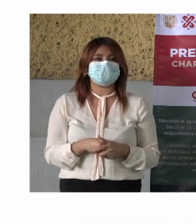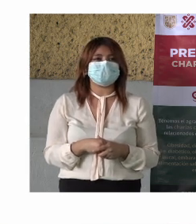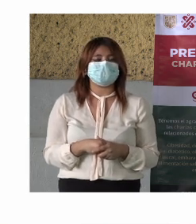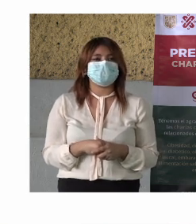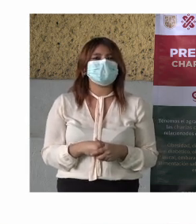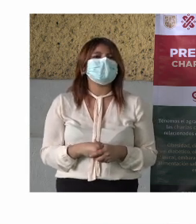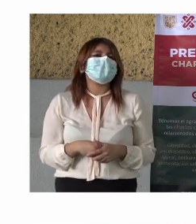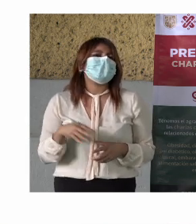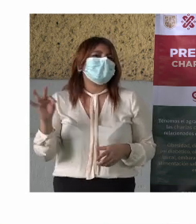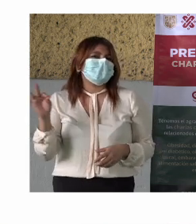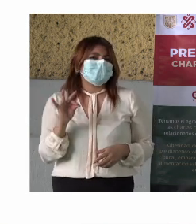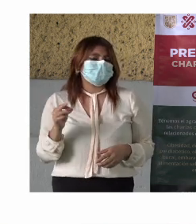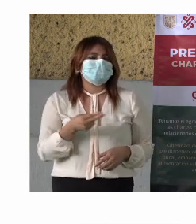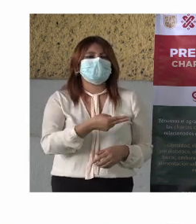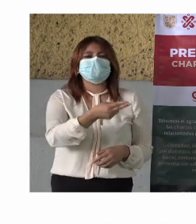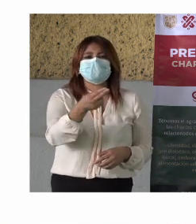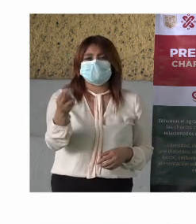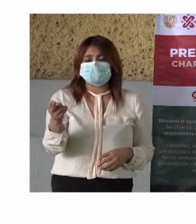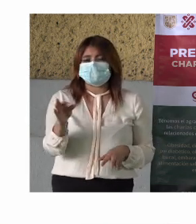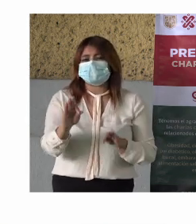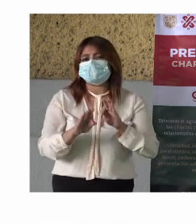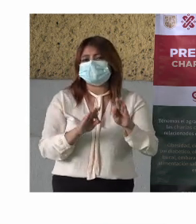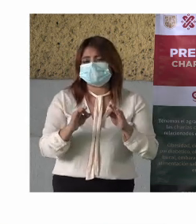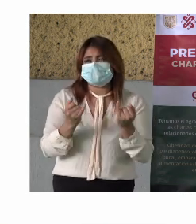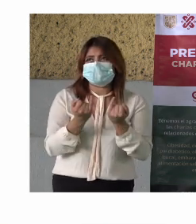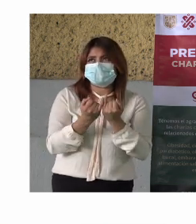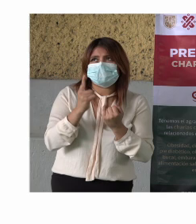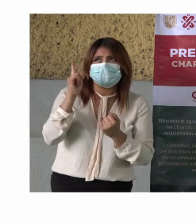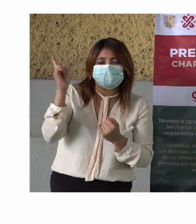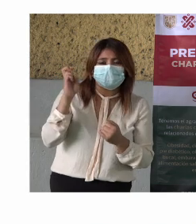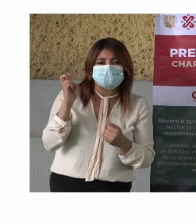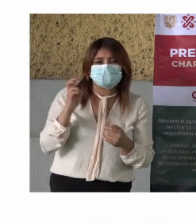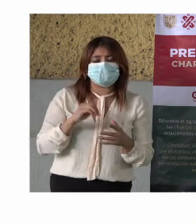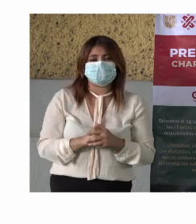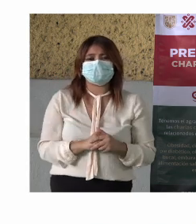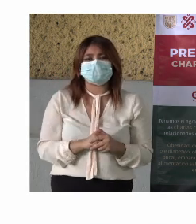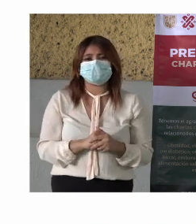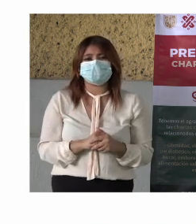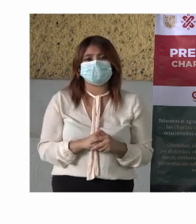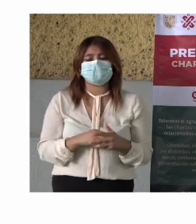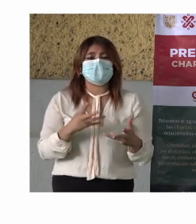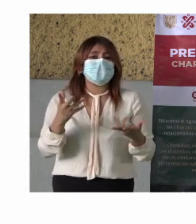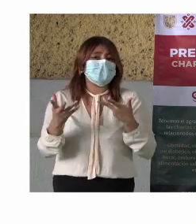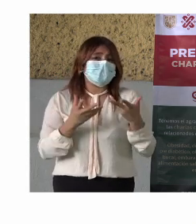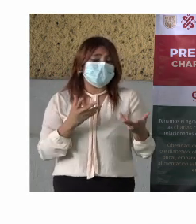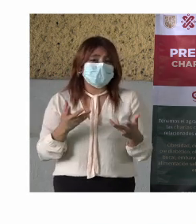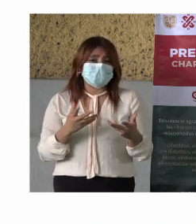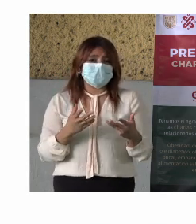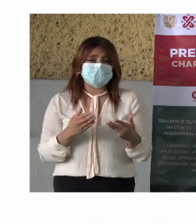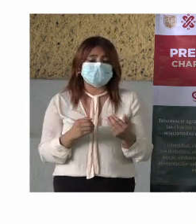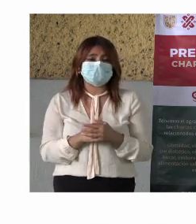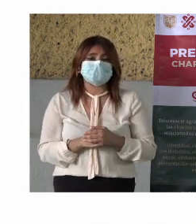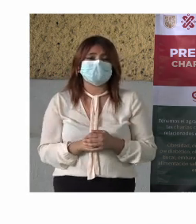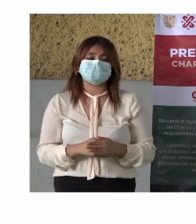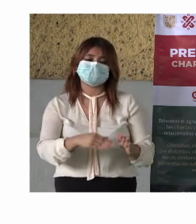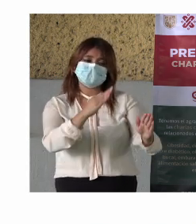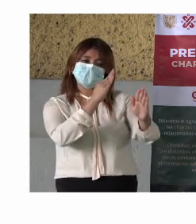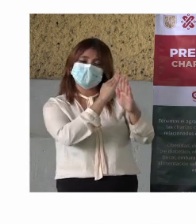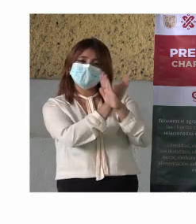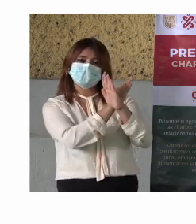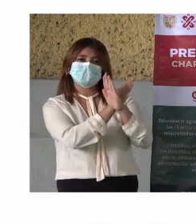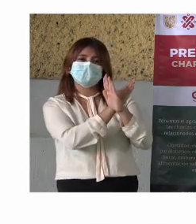¿sí? Que a lo mejor muchos de ustedes también están en tratamiento con estas moléculas, que lo que van a hacer es que van a bloquear al